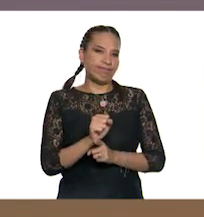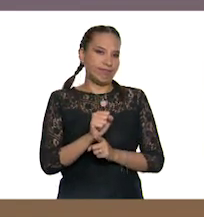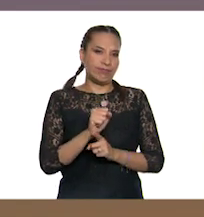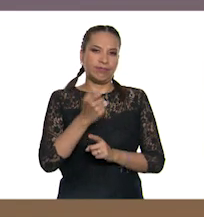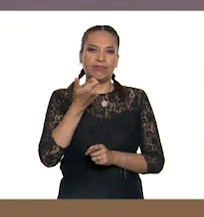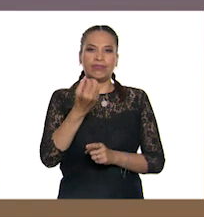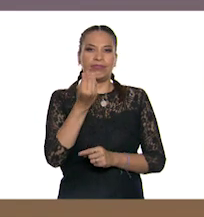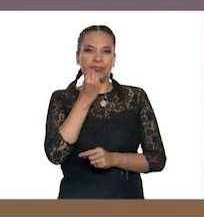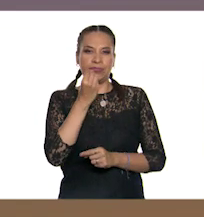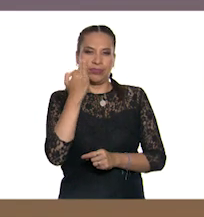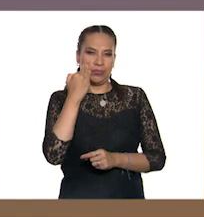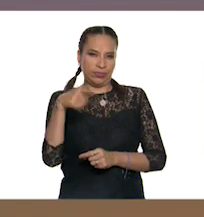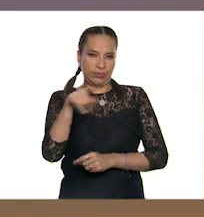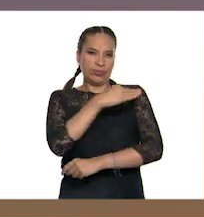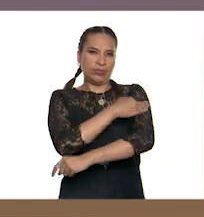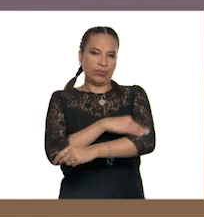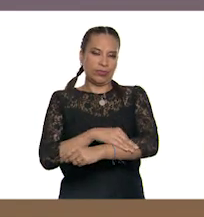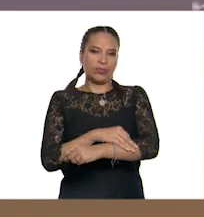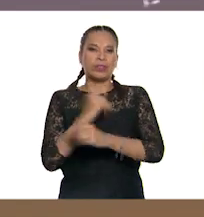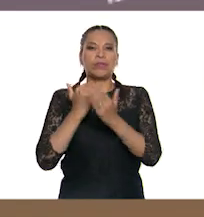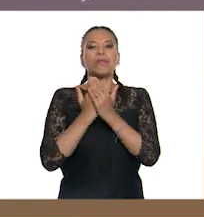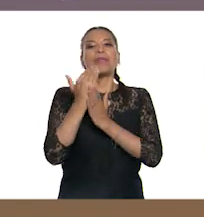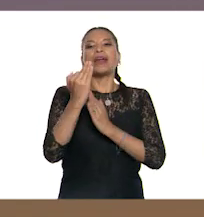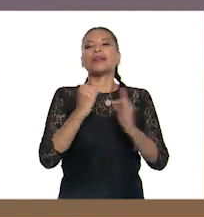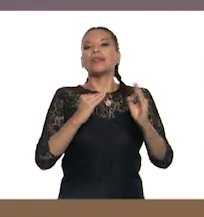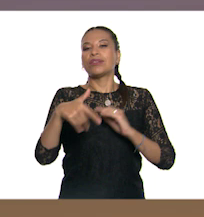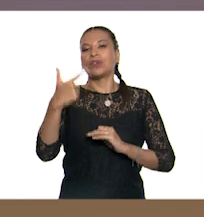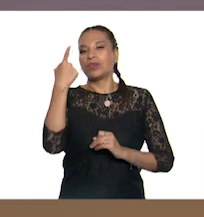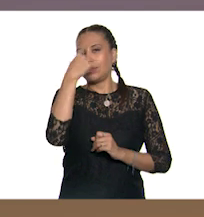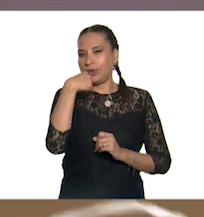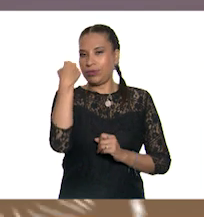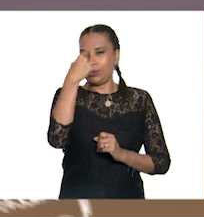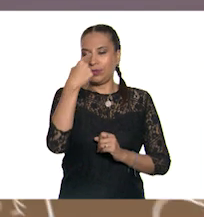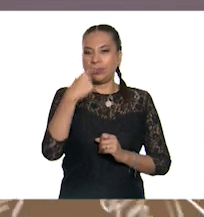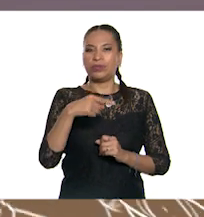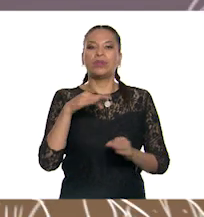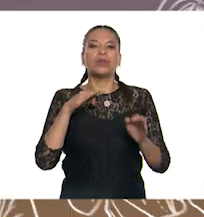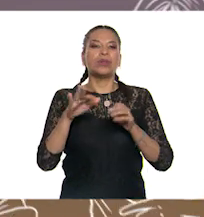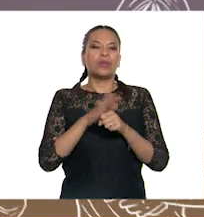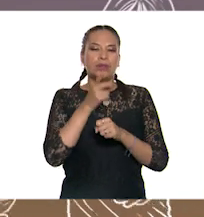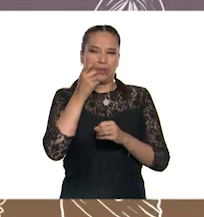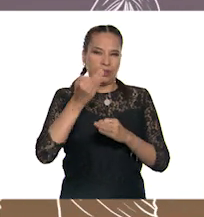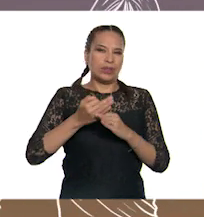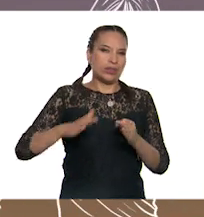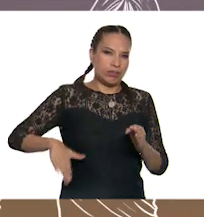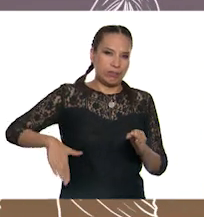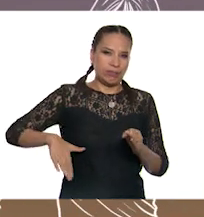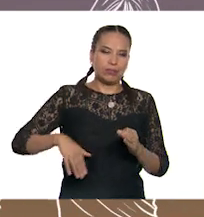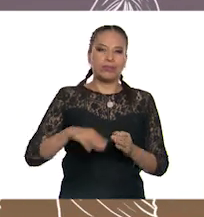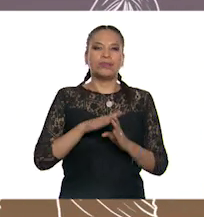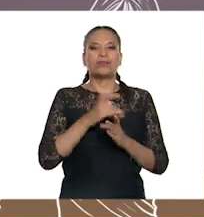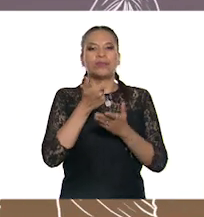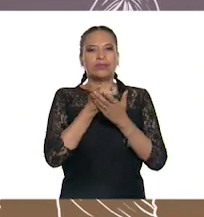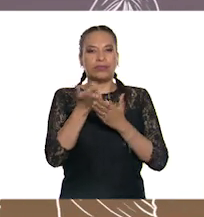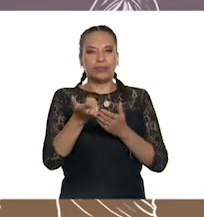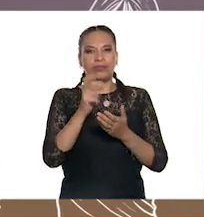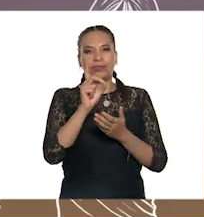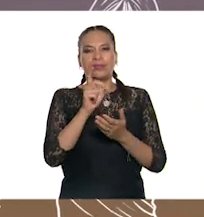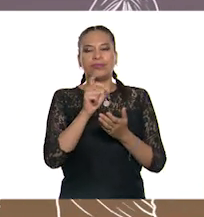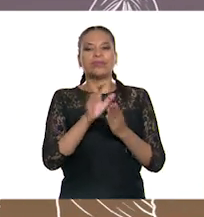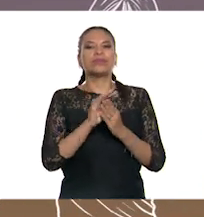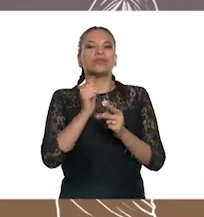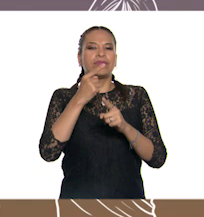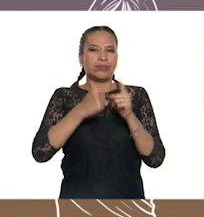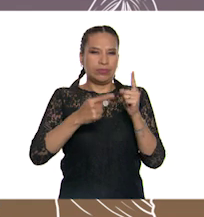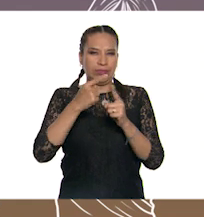cubrir los alimentos de aquella familia, aumentó su trabajo hasta 12 horas, a razón, como ya hemos explicado, de medio real la hora.